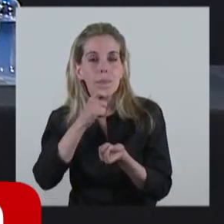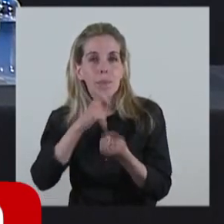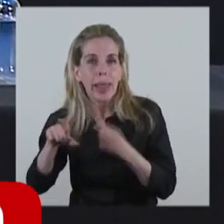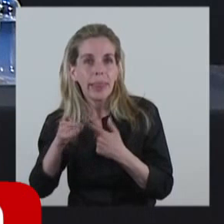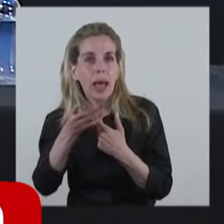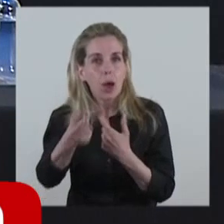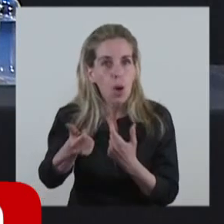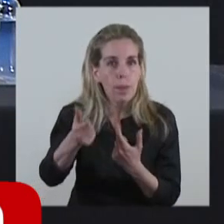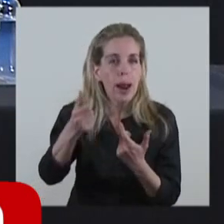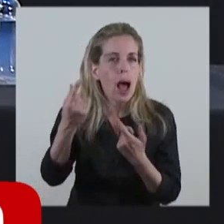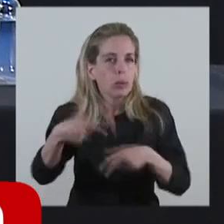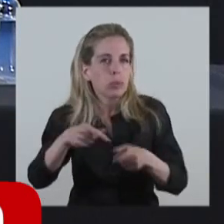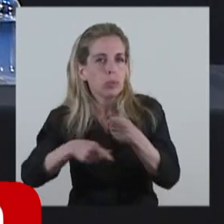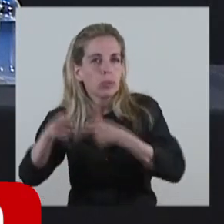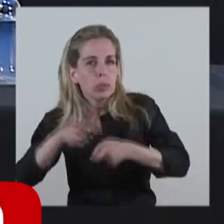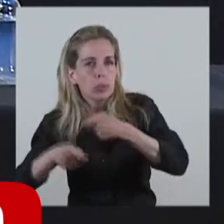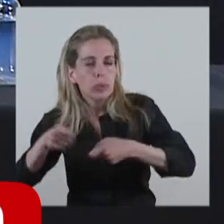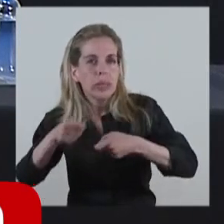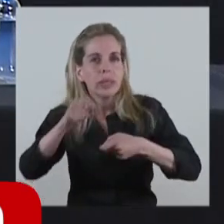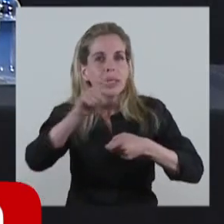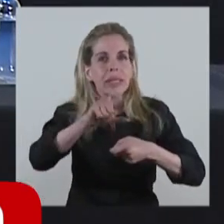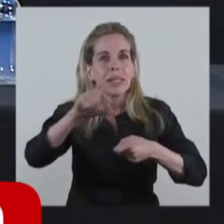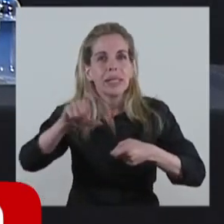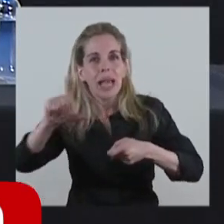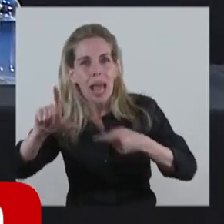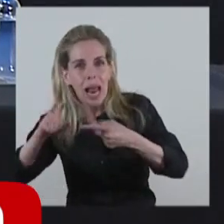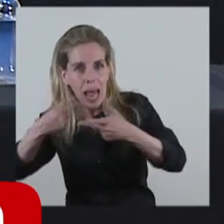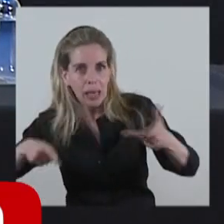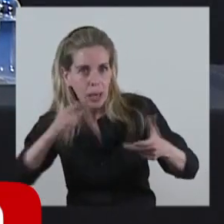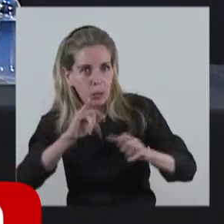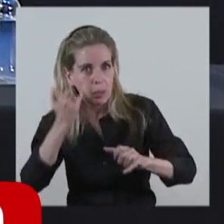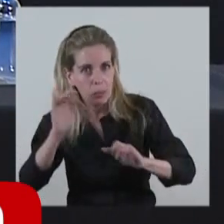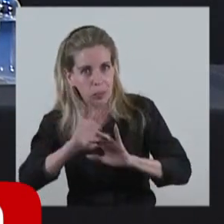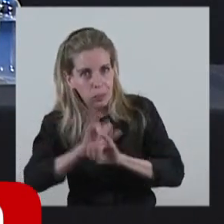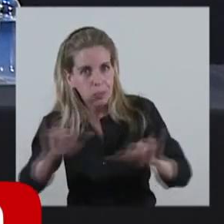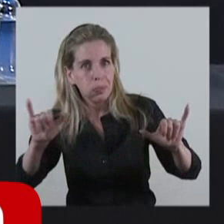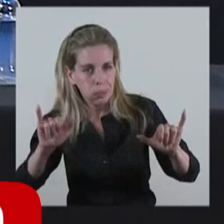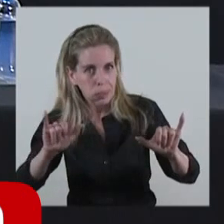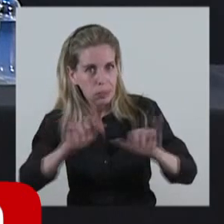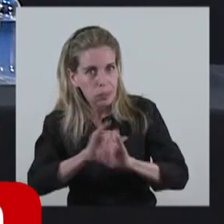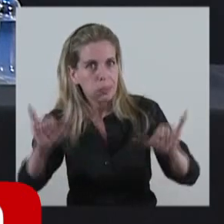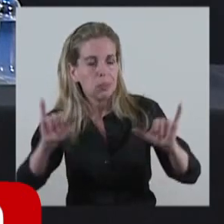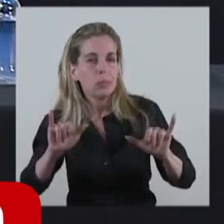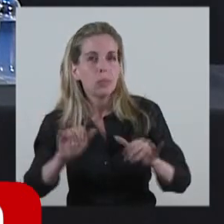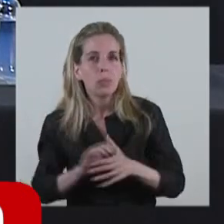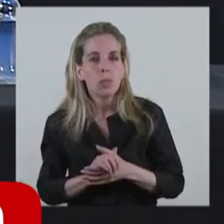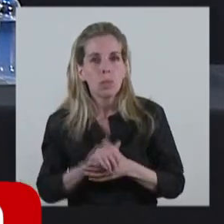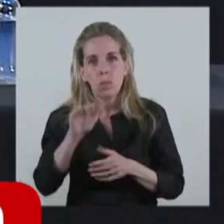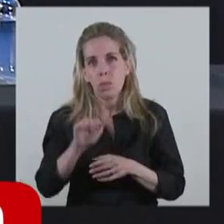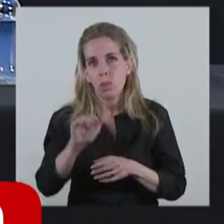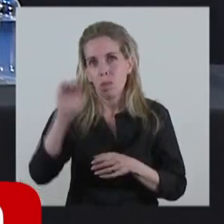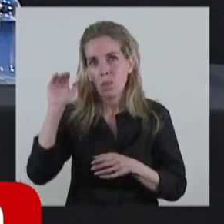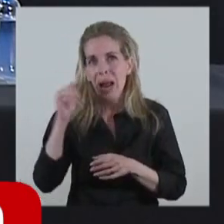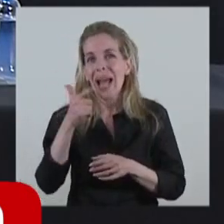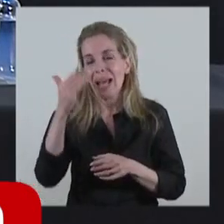por el mercado de CCL, esas ya se han anunciado, ¿correcto? Se anunciaron el martes